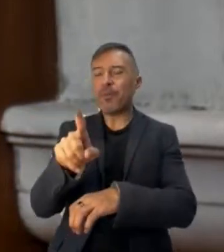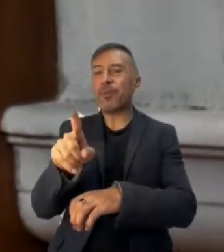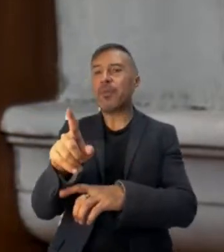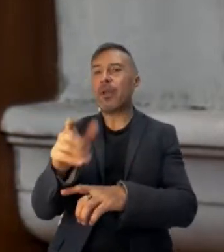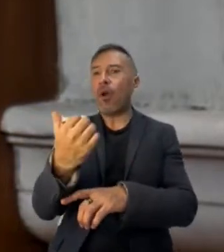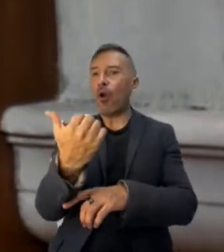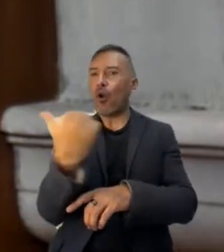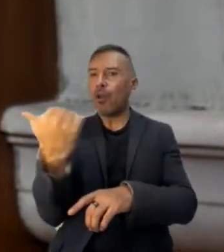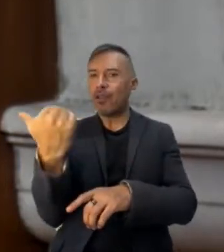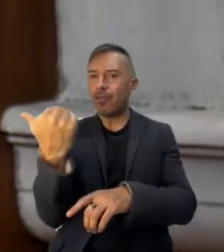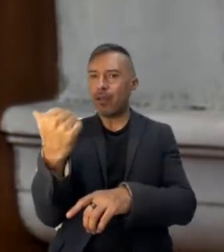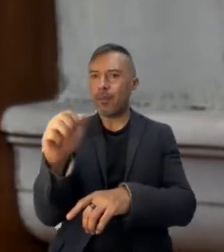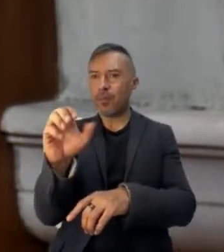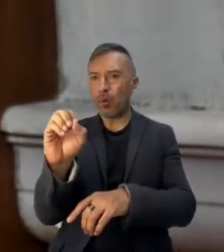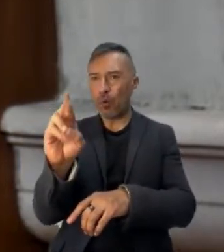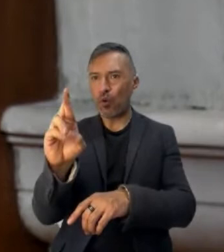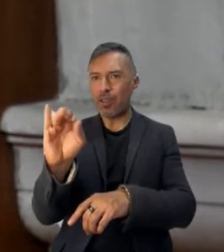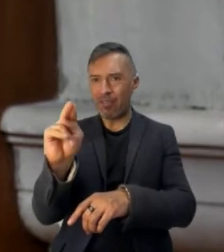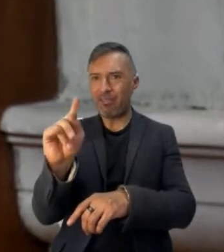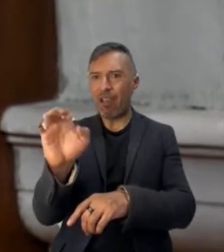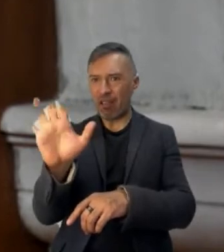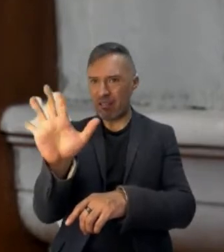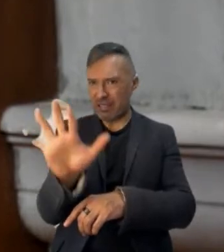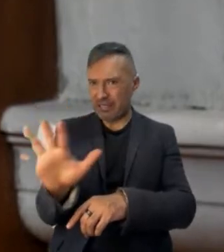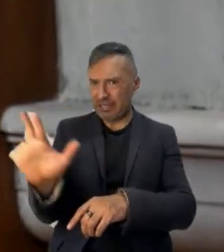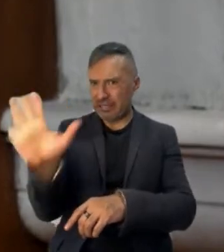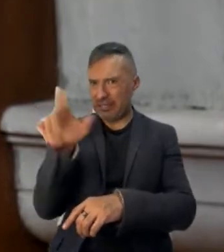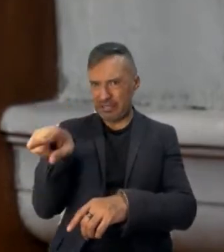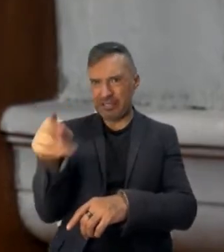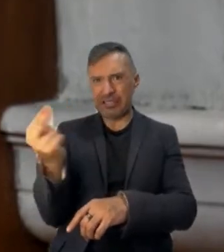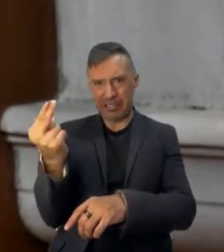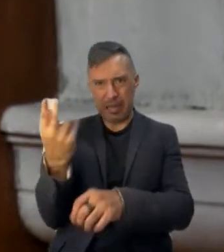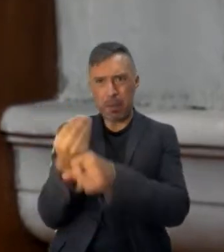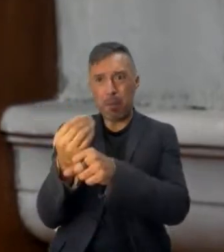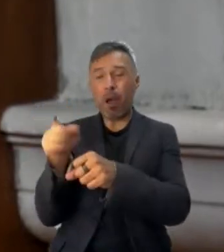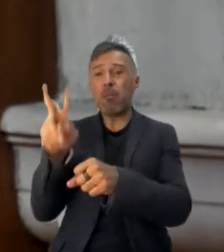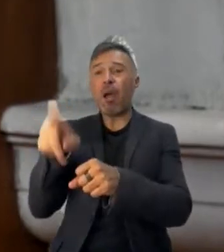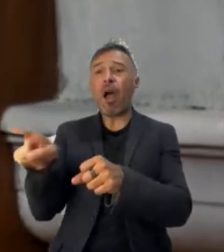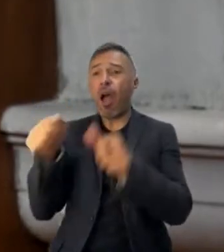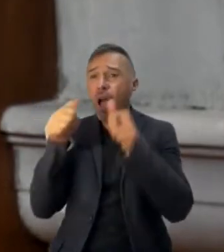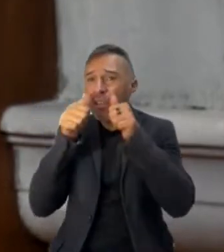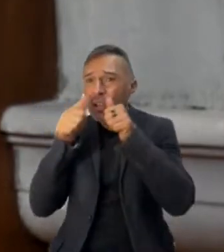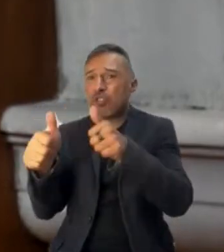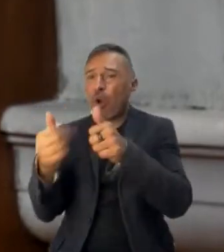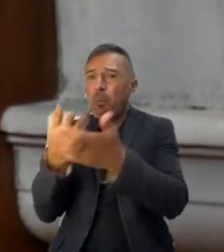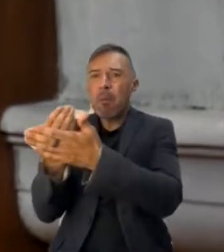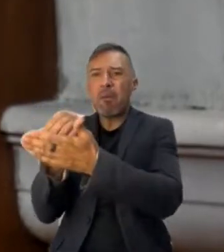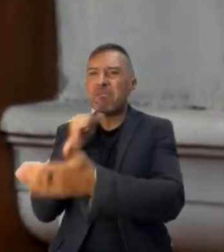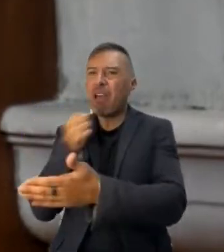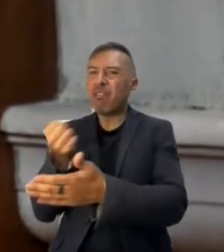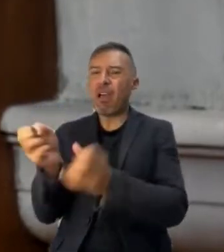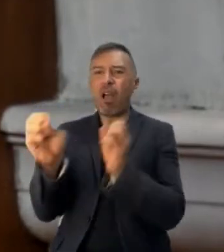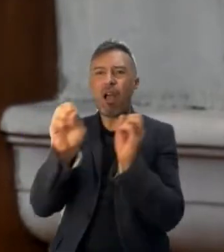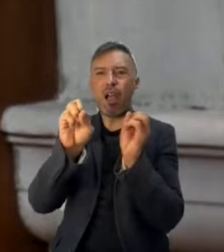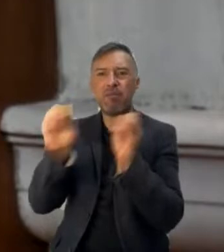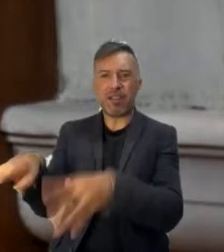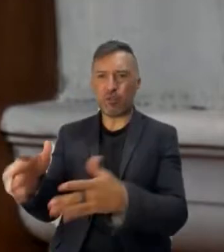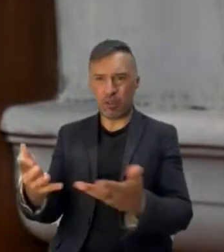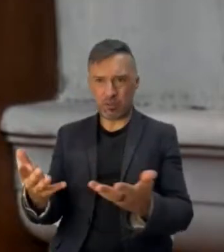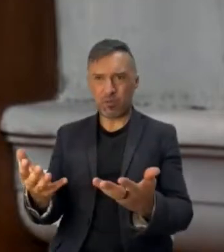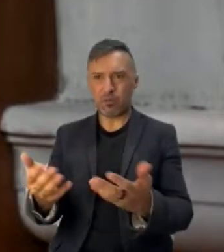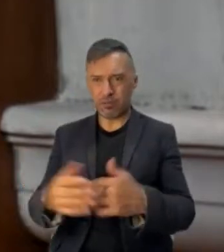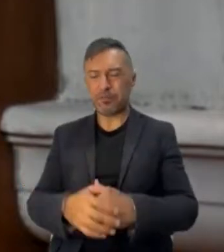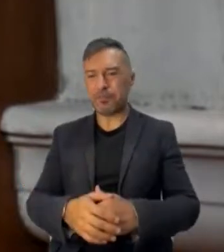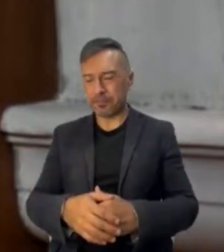está muy abandonada, por cierto. Ahora, esto también implica que